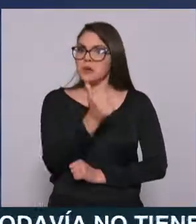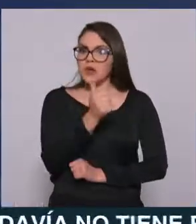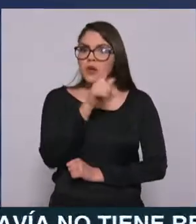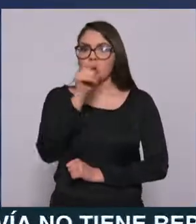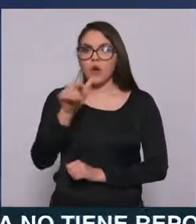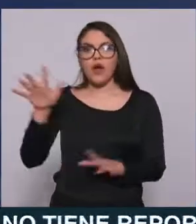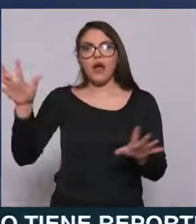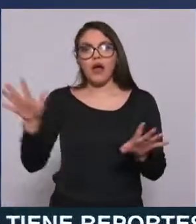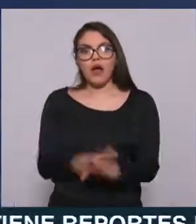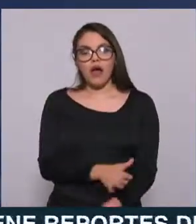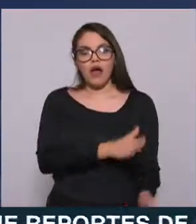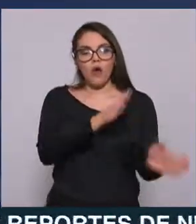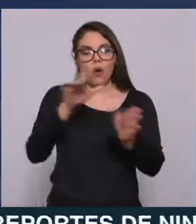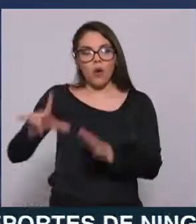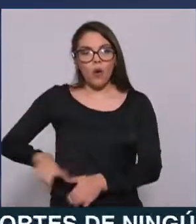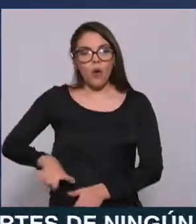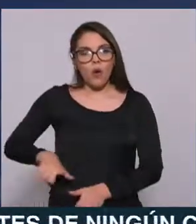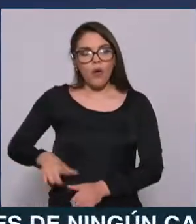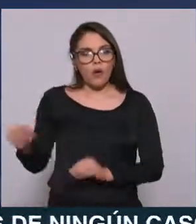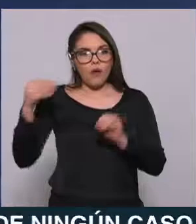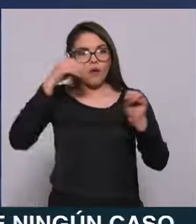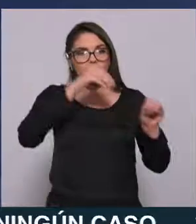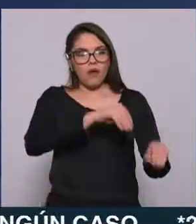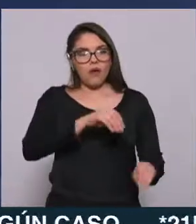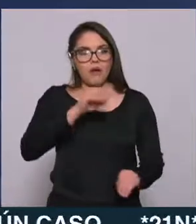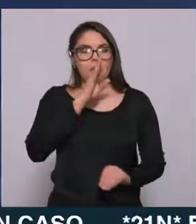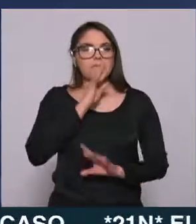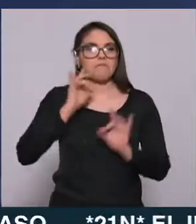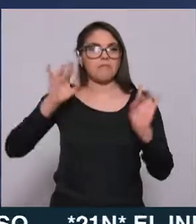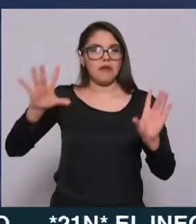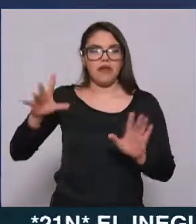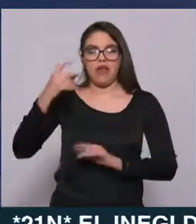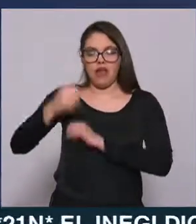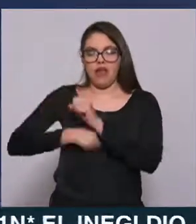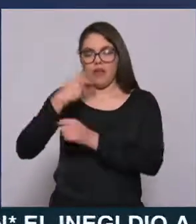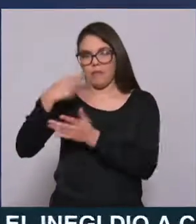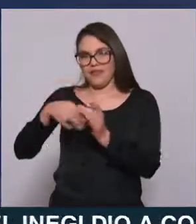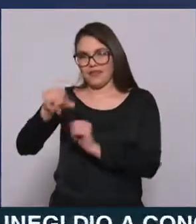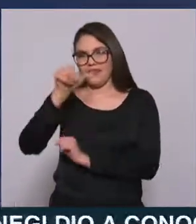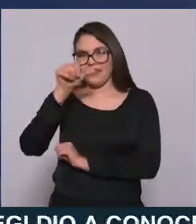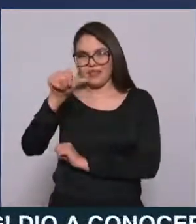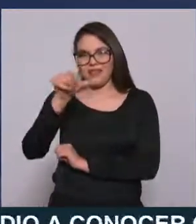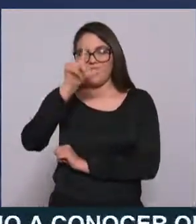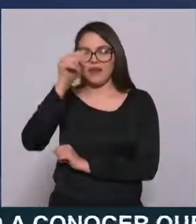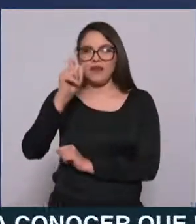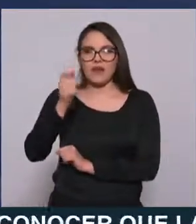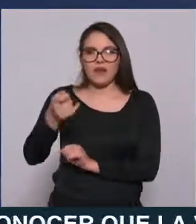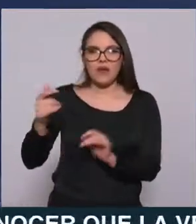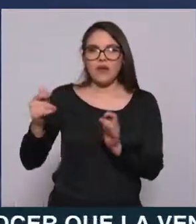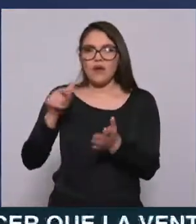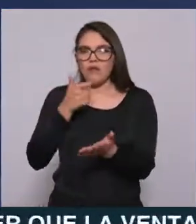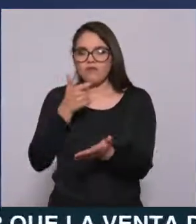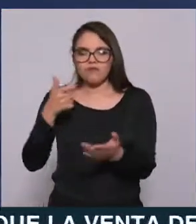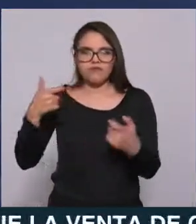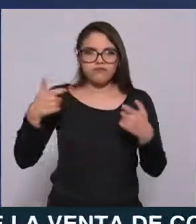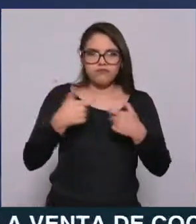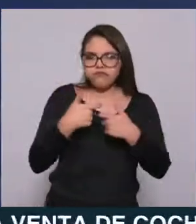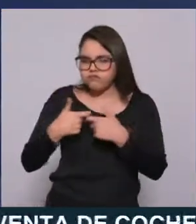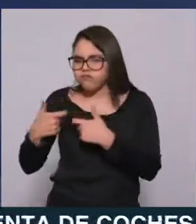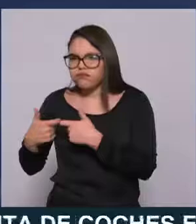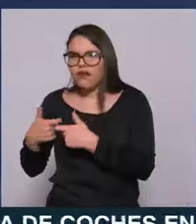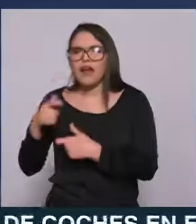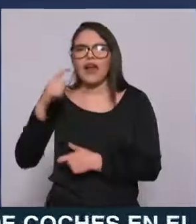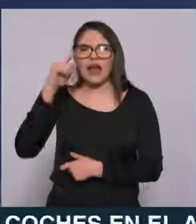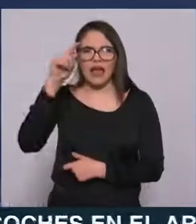en 2016, firma un sistema de actuación por corrupción, le digo yo, o por cooperación, se llama, porque es